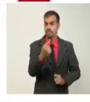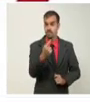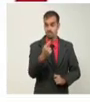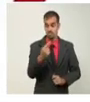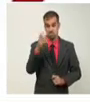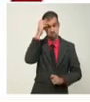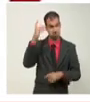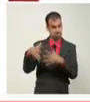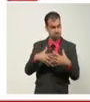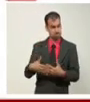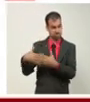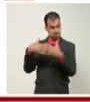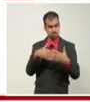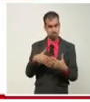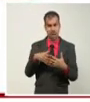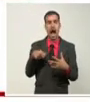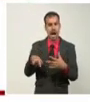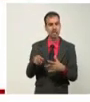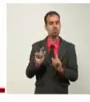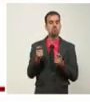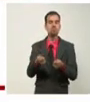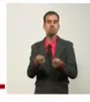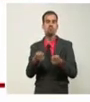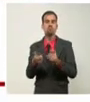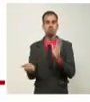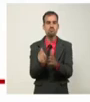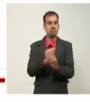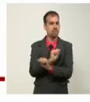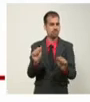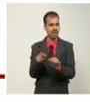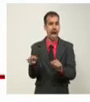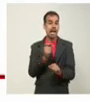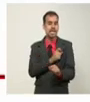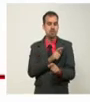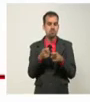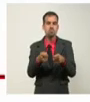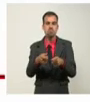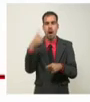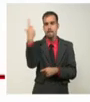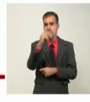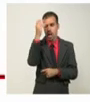Unidos patrocina el terrorismo, promueve golpes de Estado e impone invasiones militares.